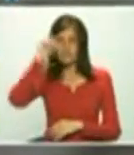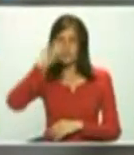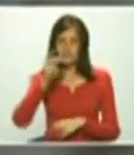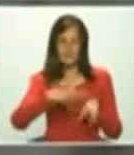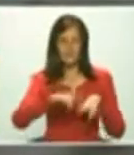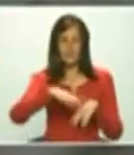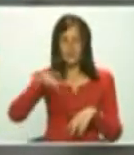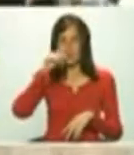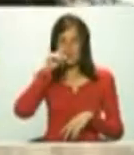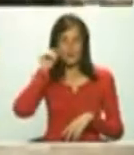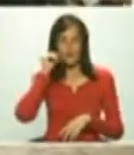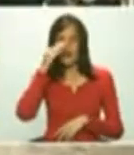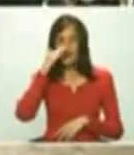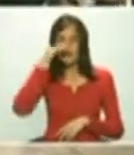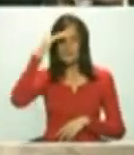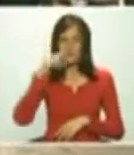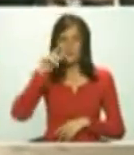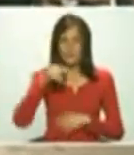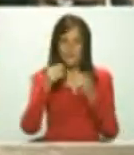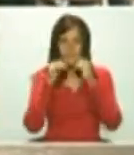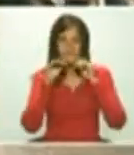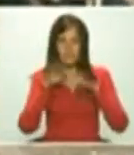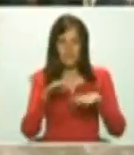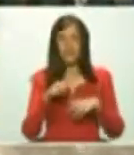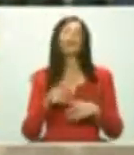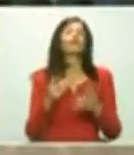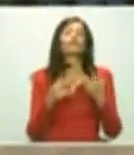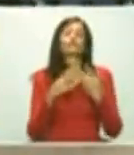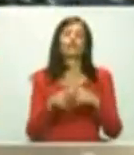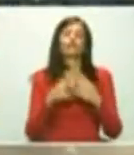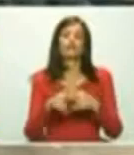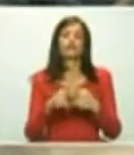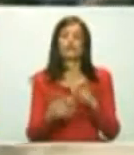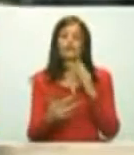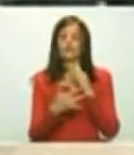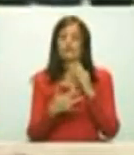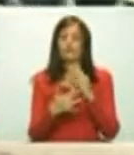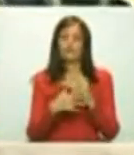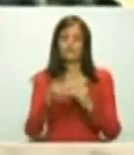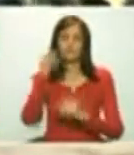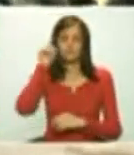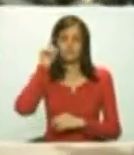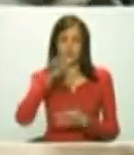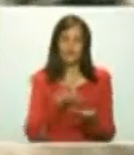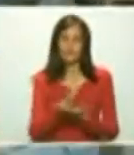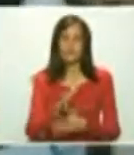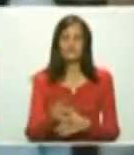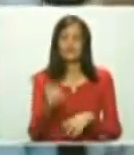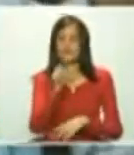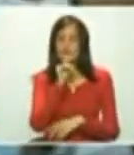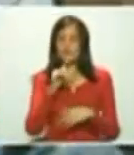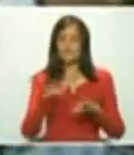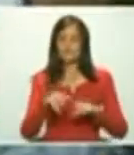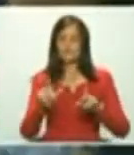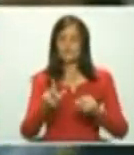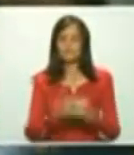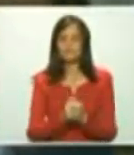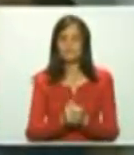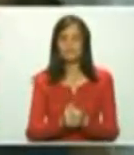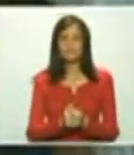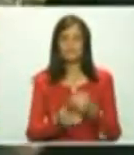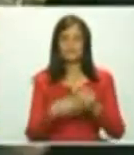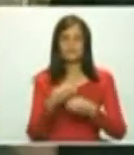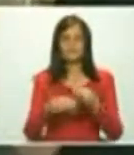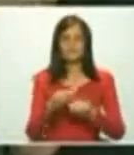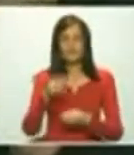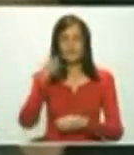Infocentro, niños y adultos mayores se beneficiaron de talleres tecnológicos que fueron dictados a través de los Infomóvil, donde